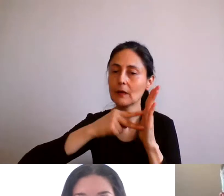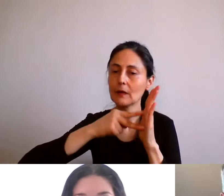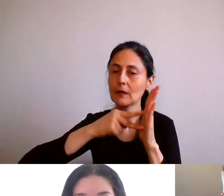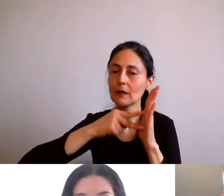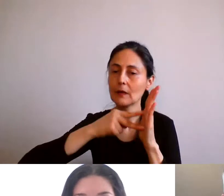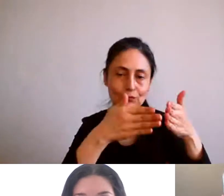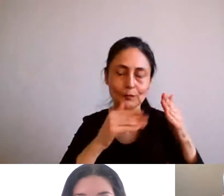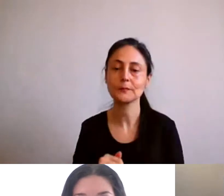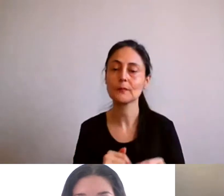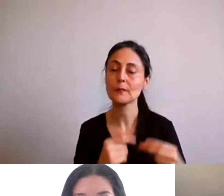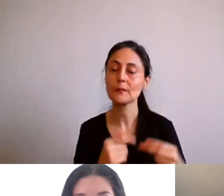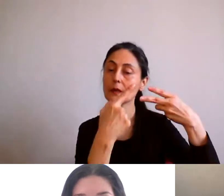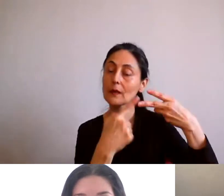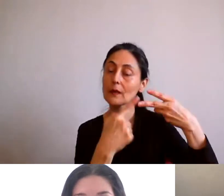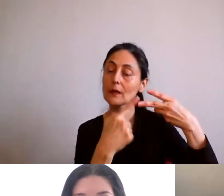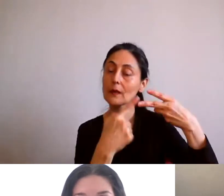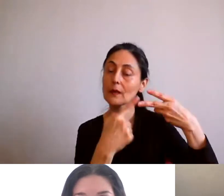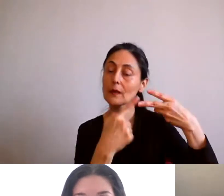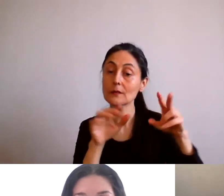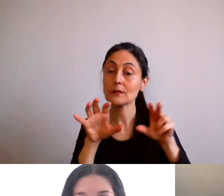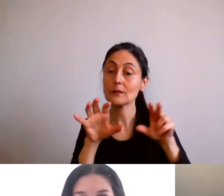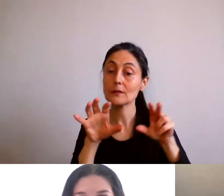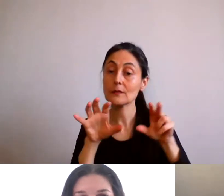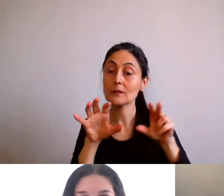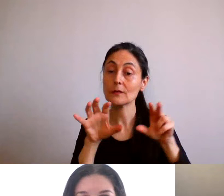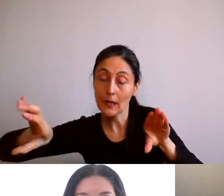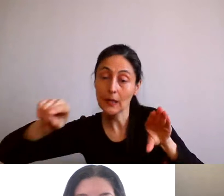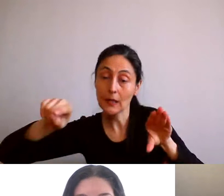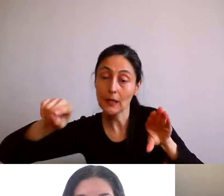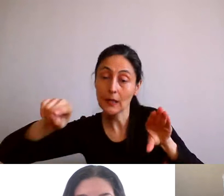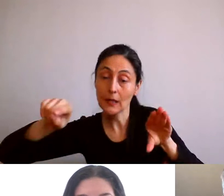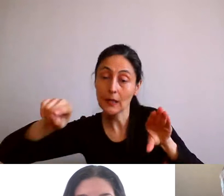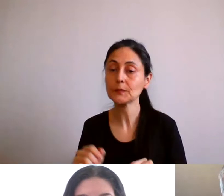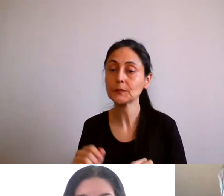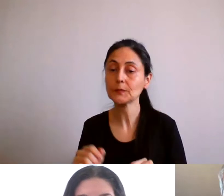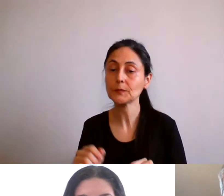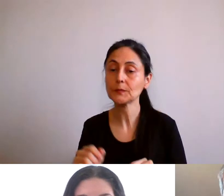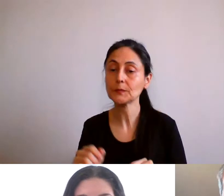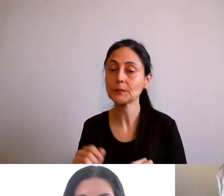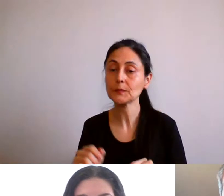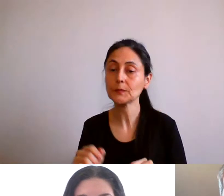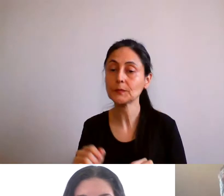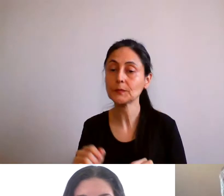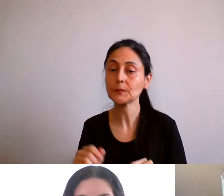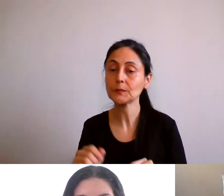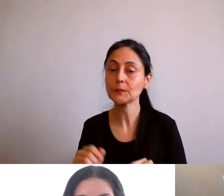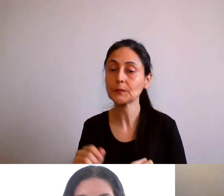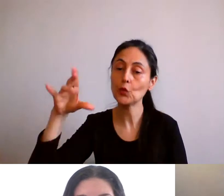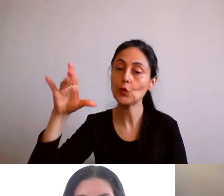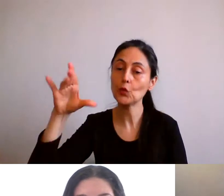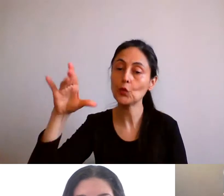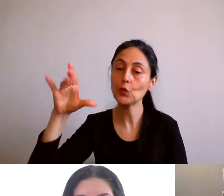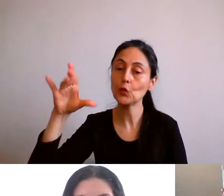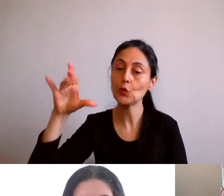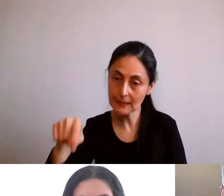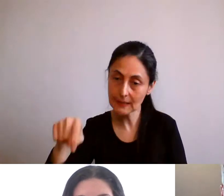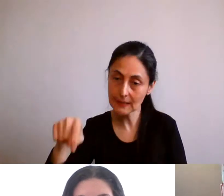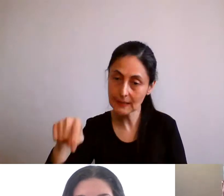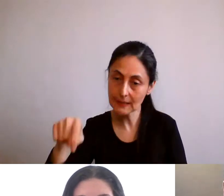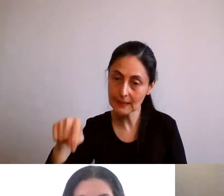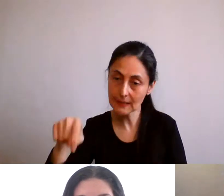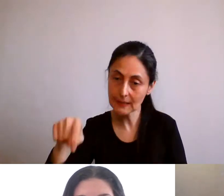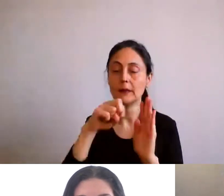segunda dimensión que como salubrista quiero enfatizarla, que es los niveles justamente